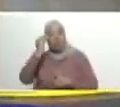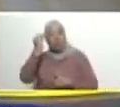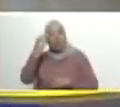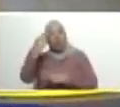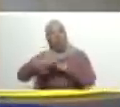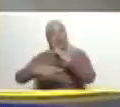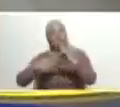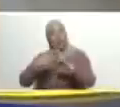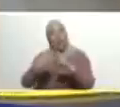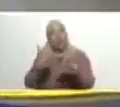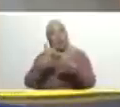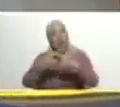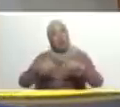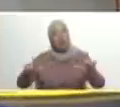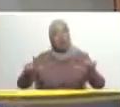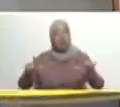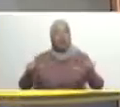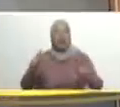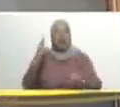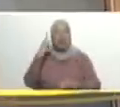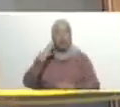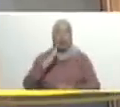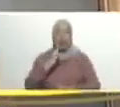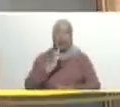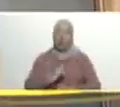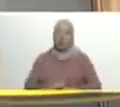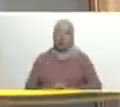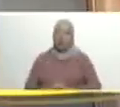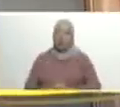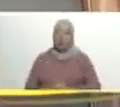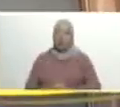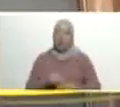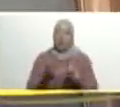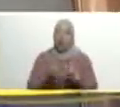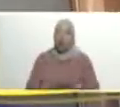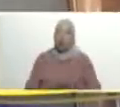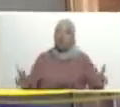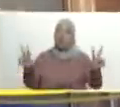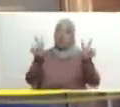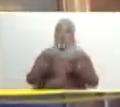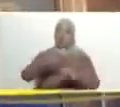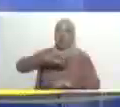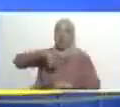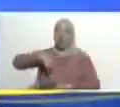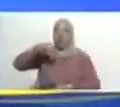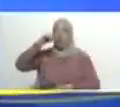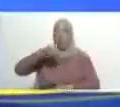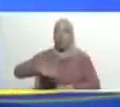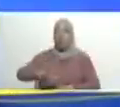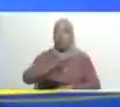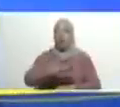universal de nuestro Libertador Simón Bolívar. Y en esos valores se ha ido forjando nuestro pueblo.